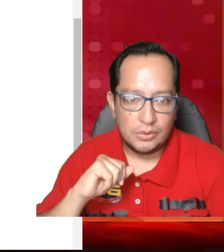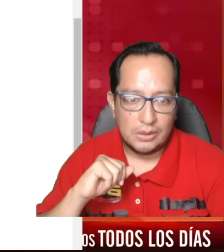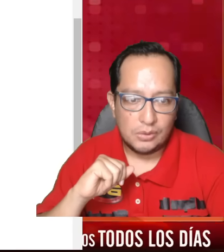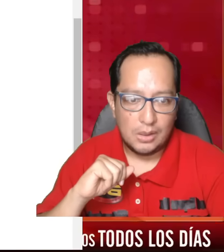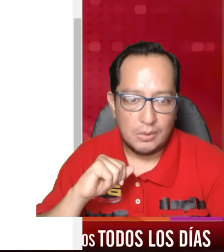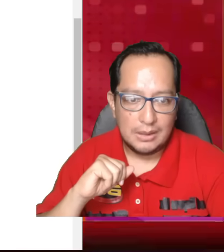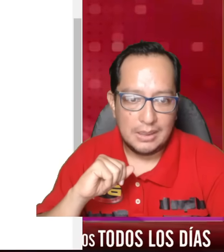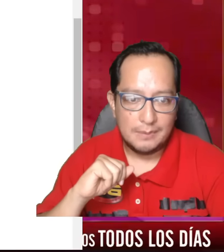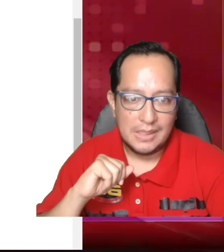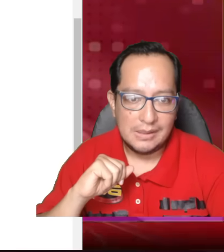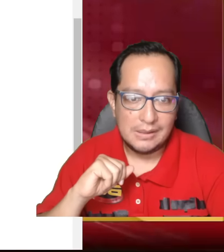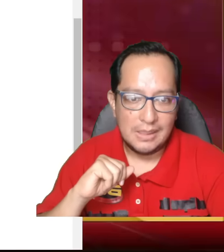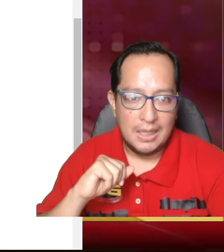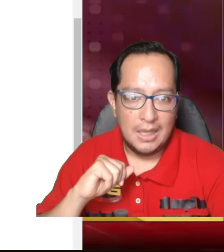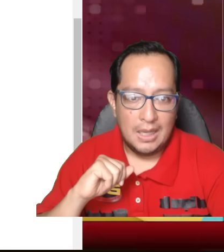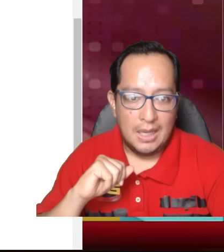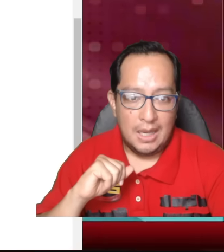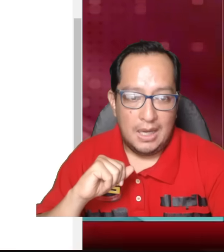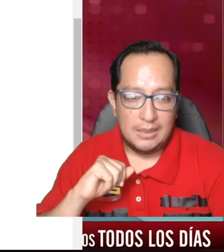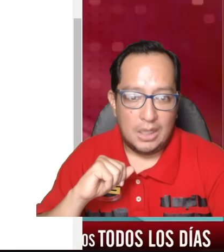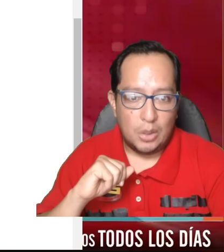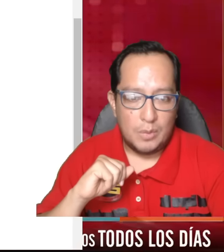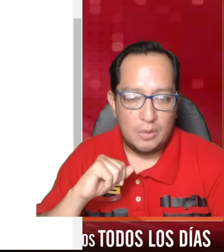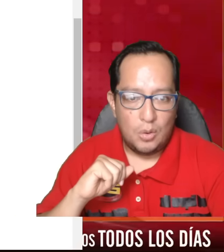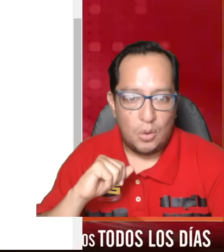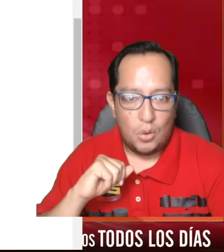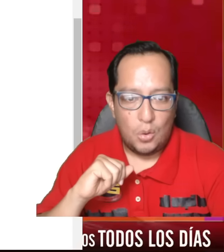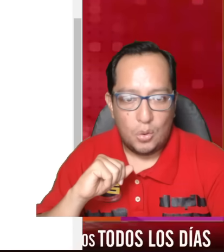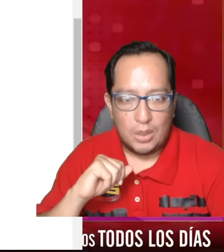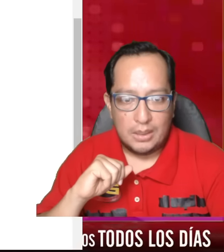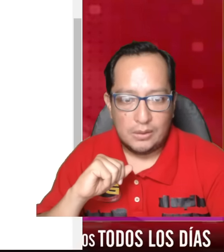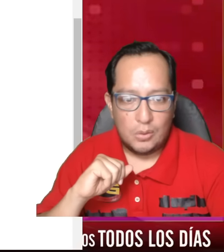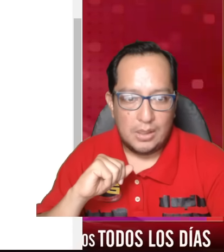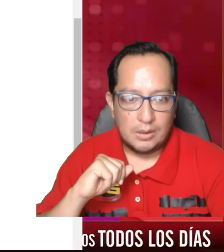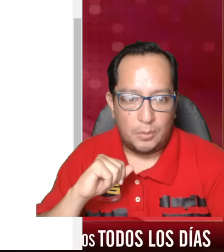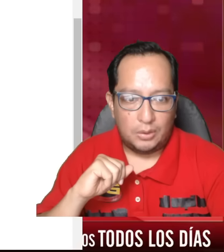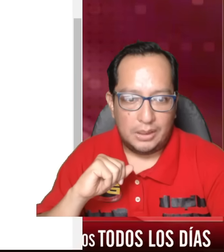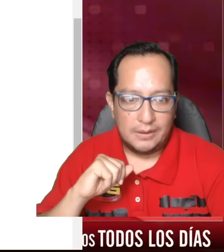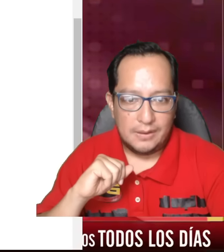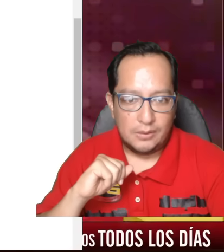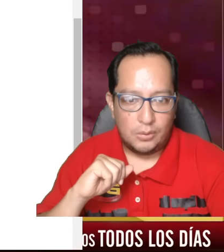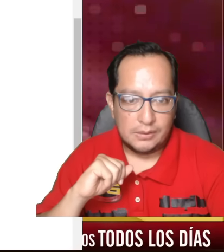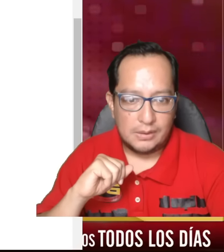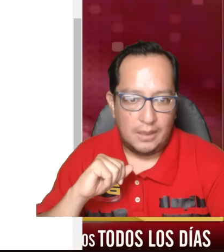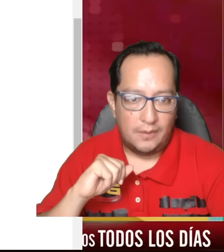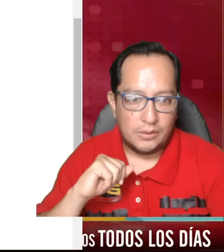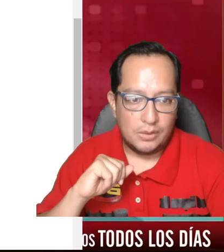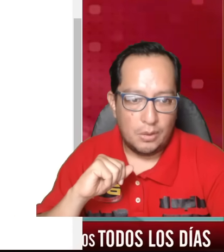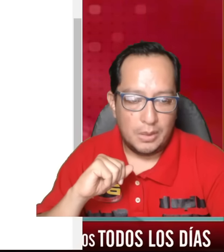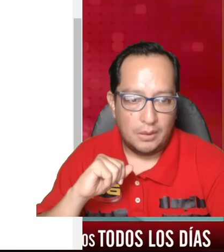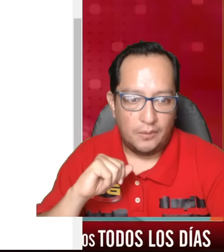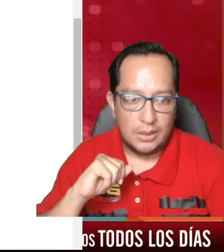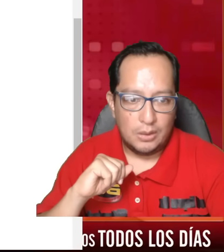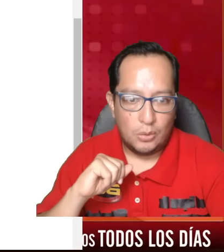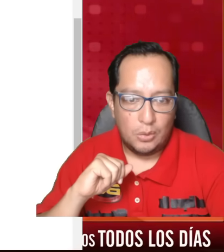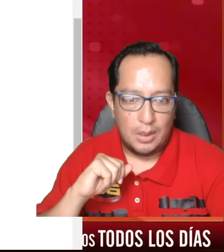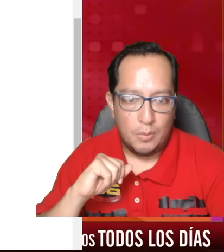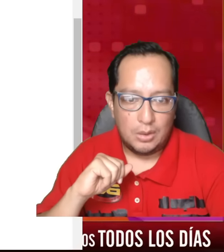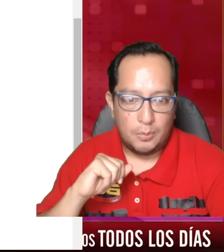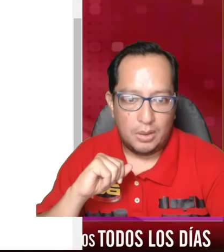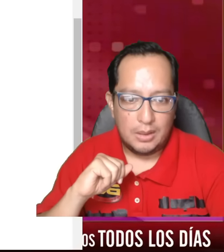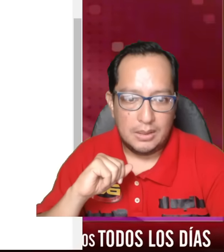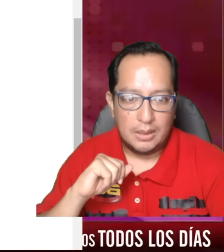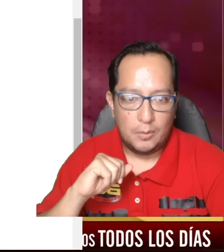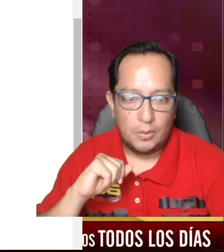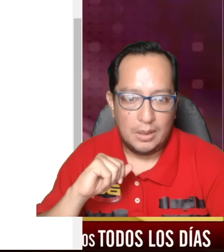multa de 250 veces el salario mínimo o con arresto hasta por 36 horas. Si la infracción se comete con fines de lucro, la